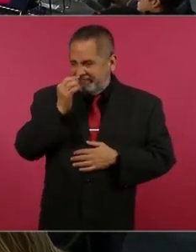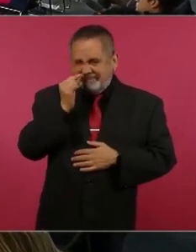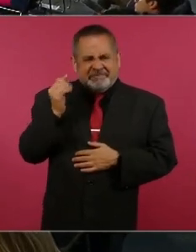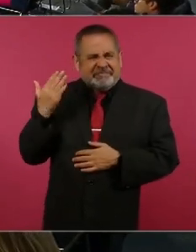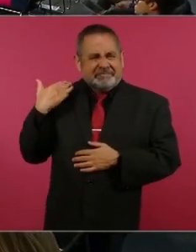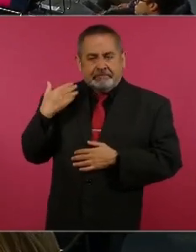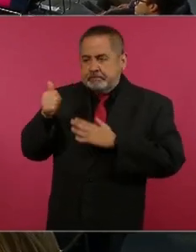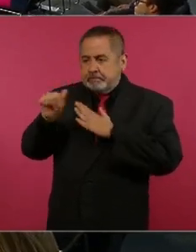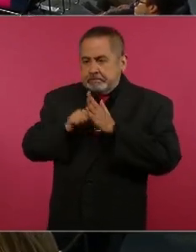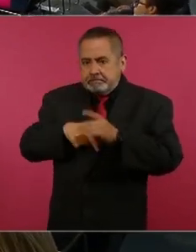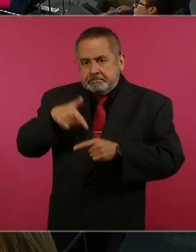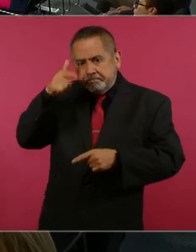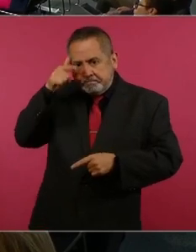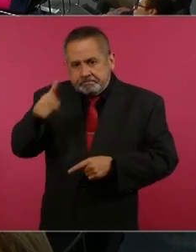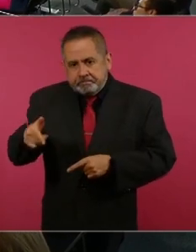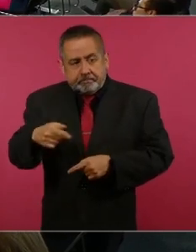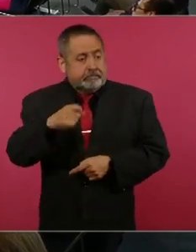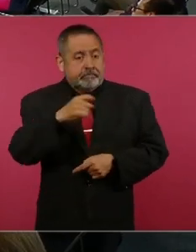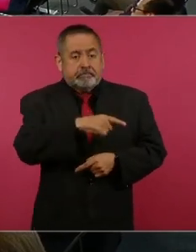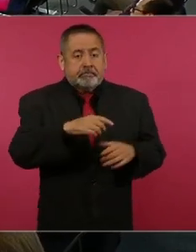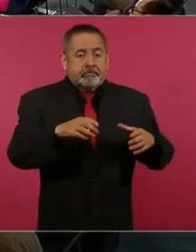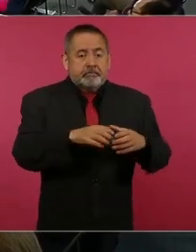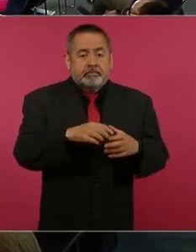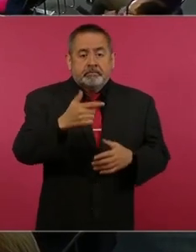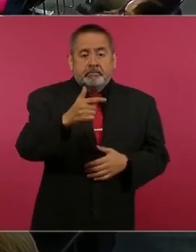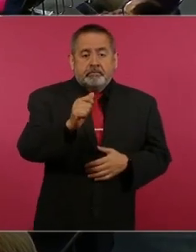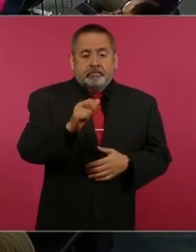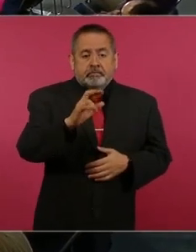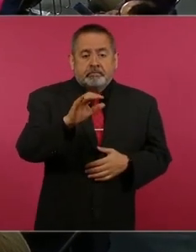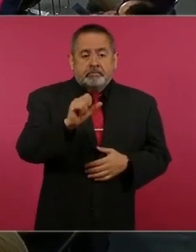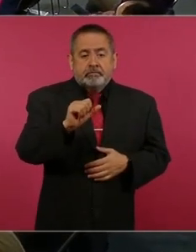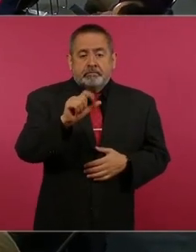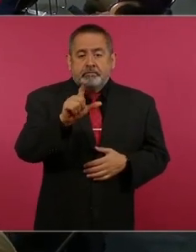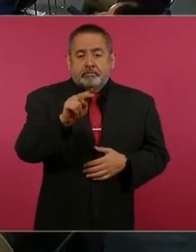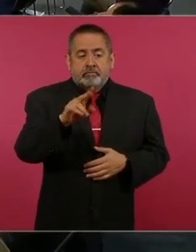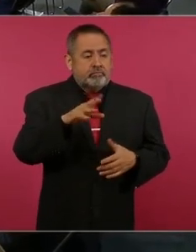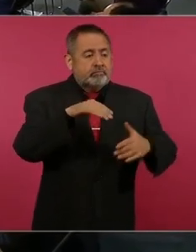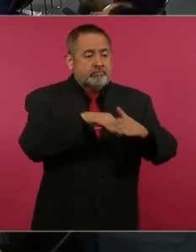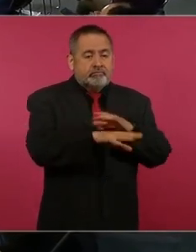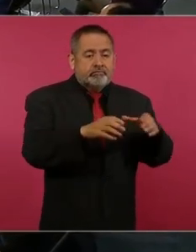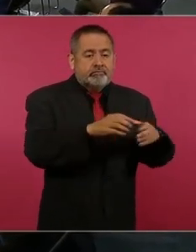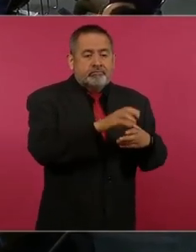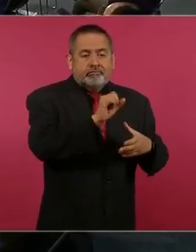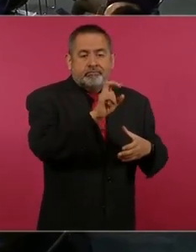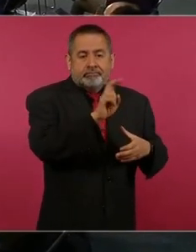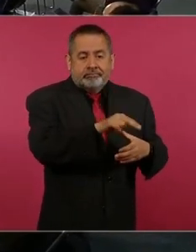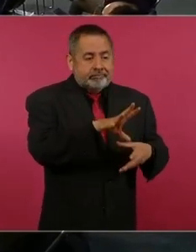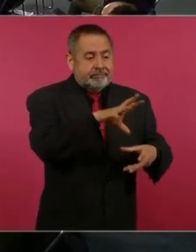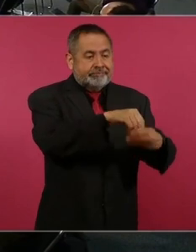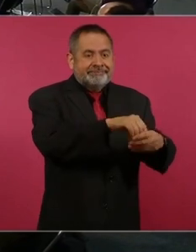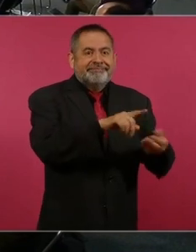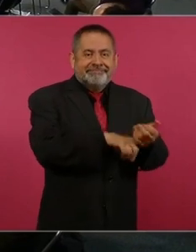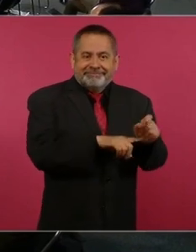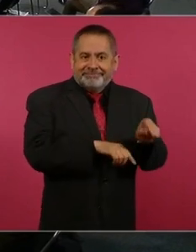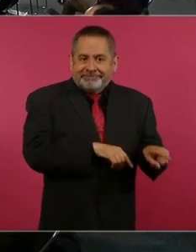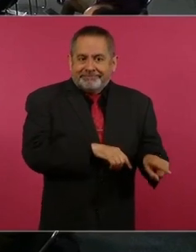6 meses, de que García Luna había ingresado al CISEN, al aparato